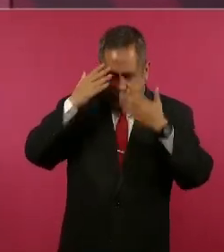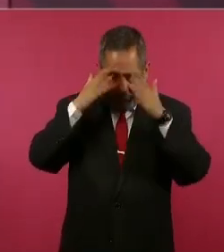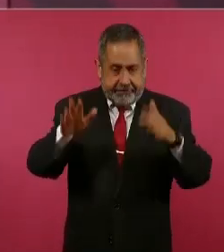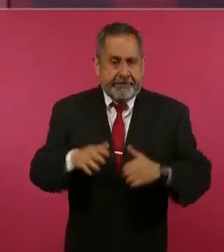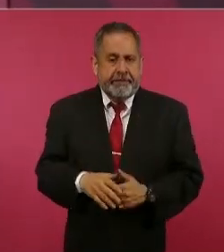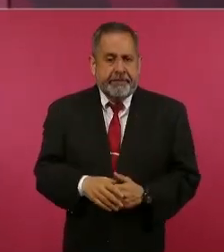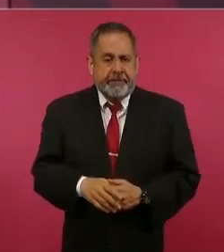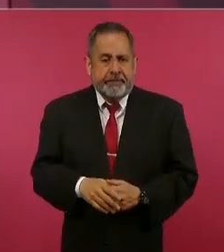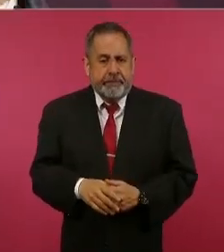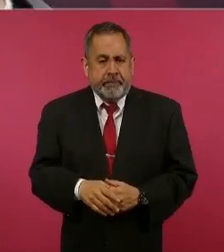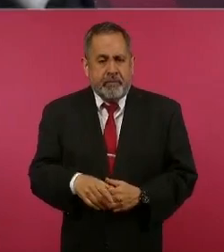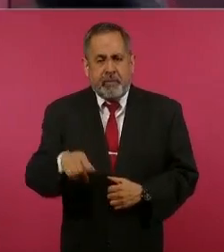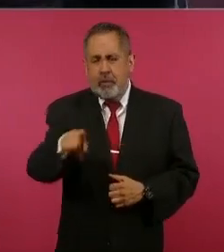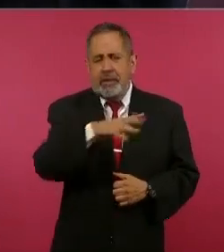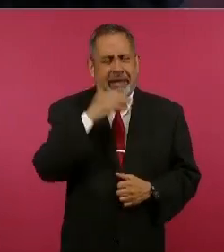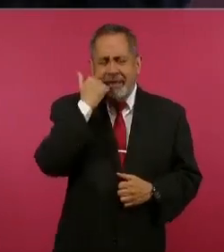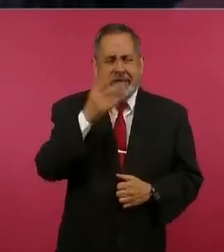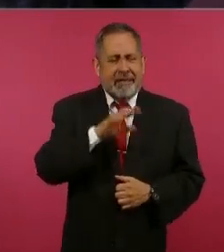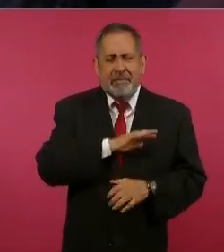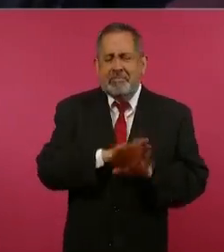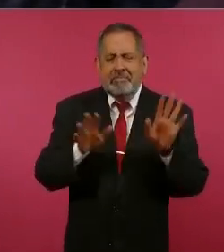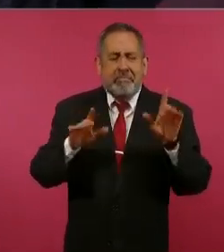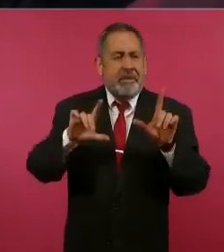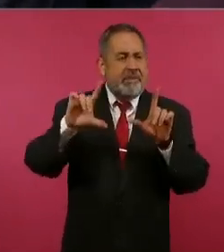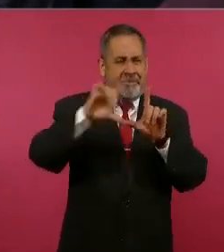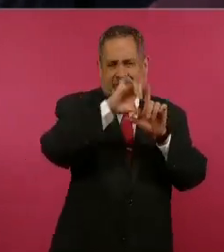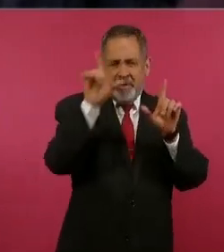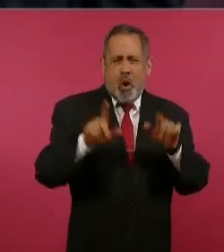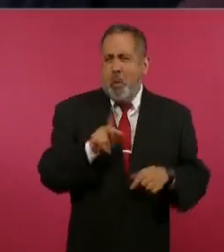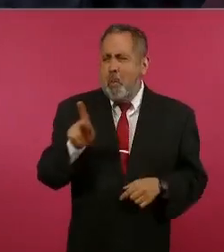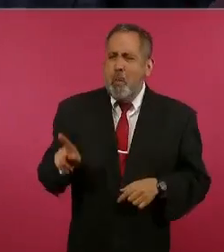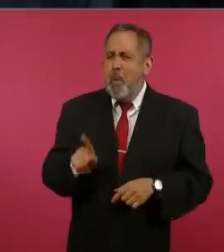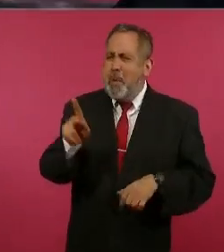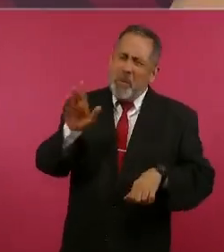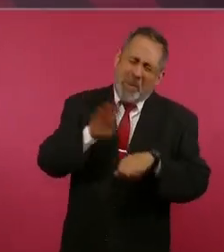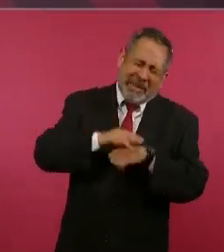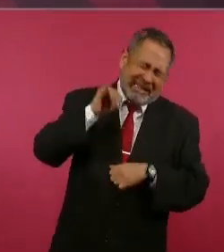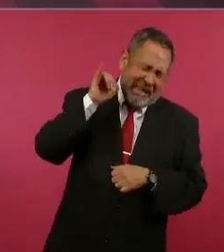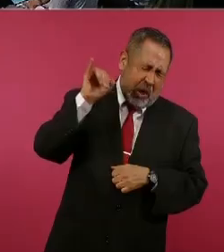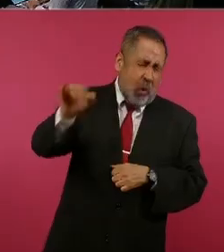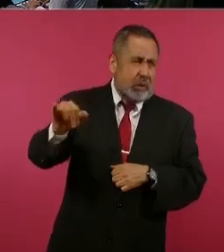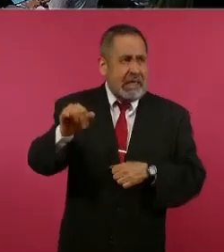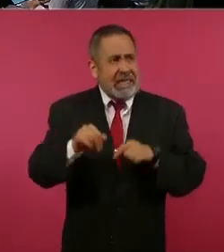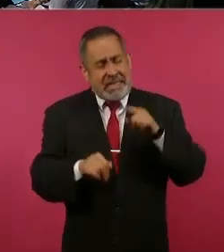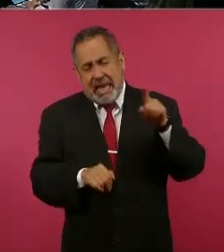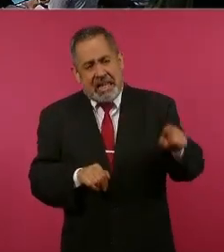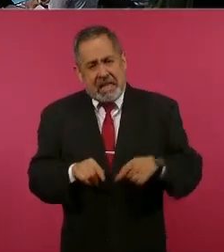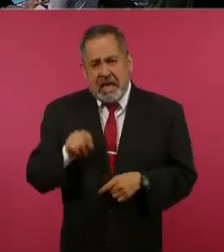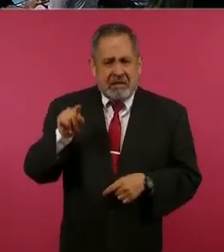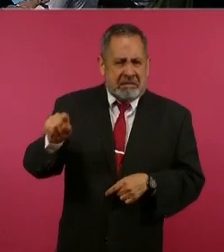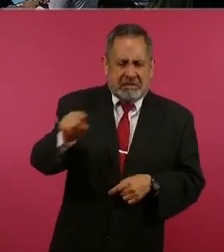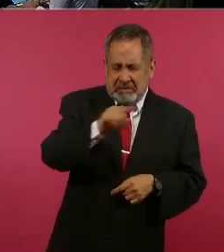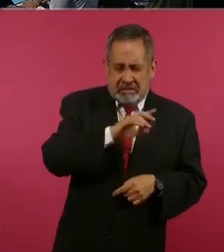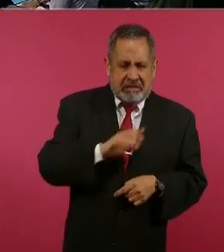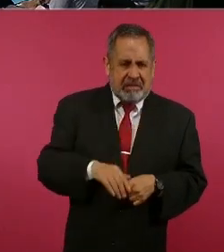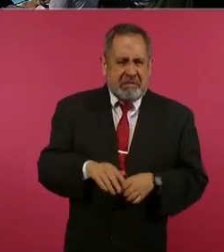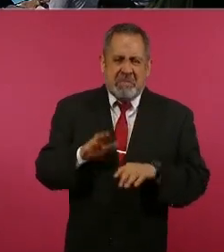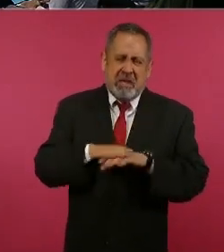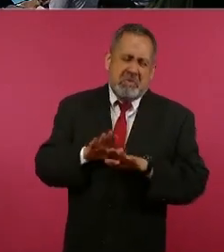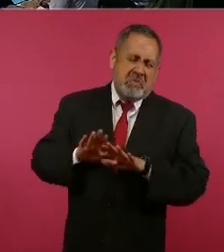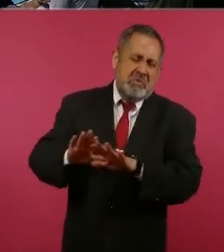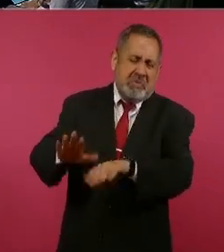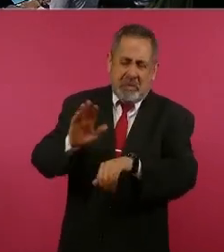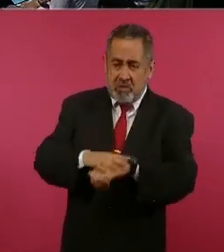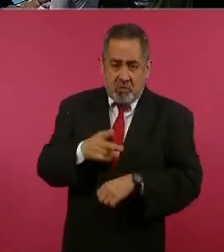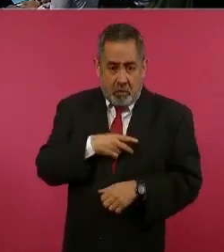Ustedes pueden ir al pueblo más apartado, más remoto, más aislado, más marginado,